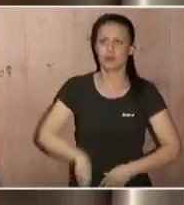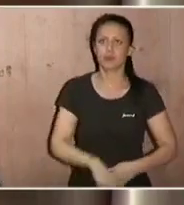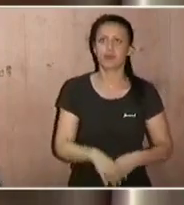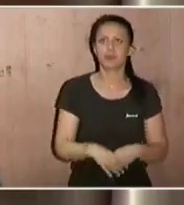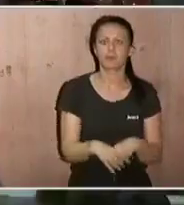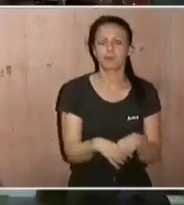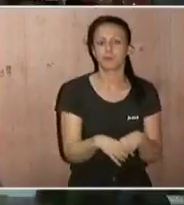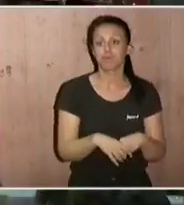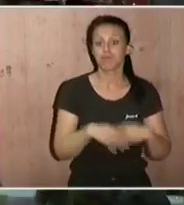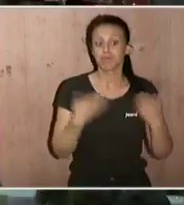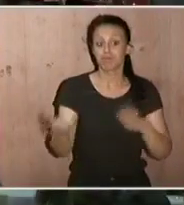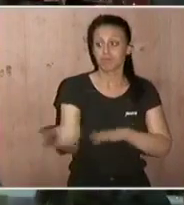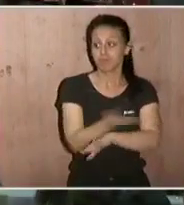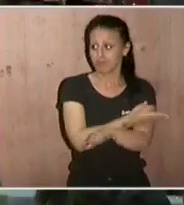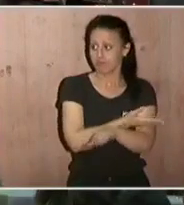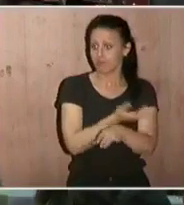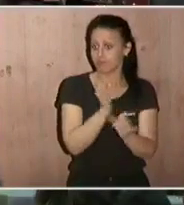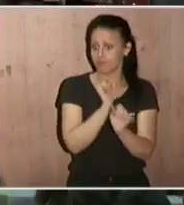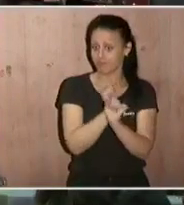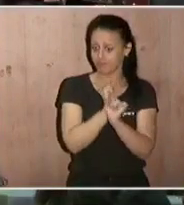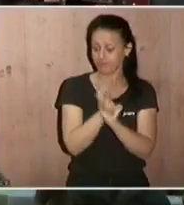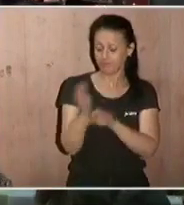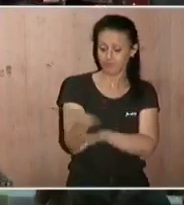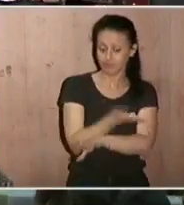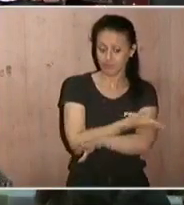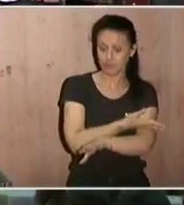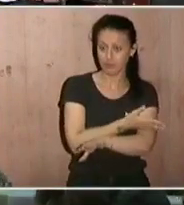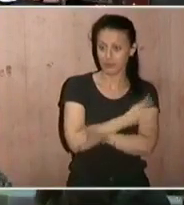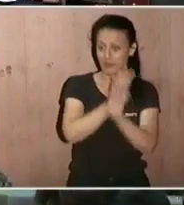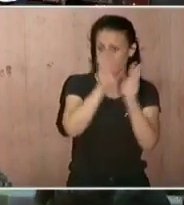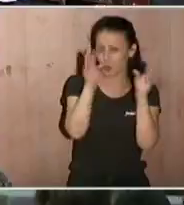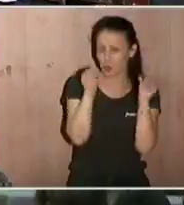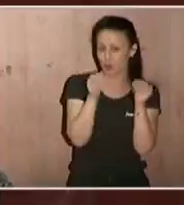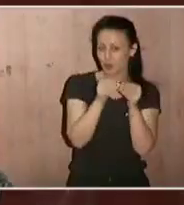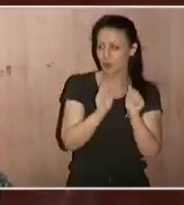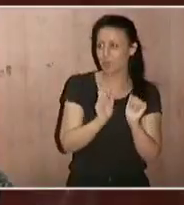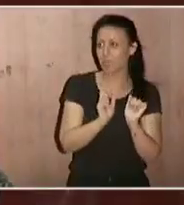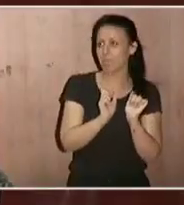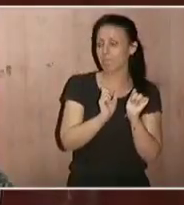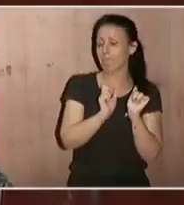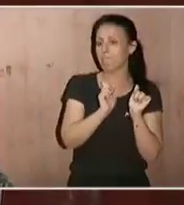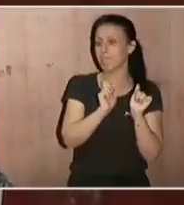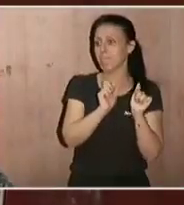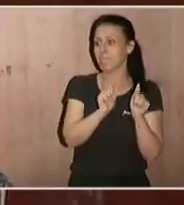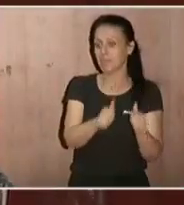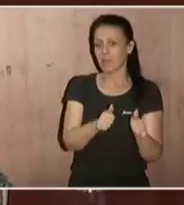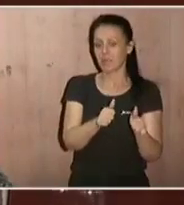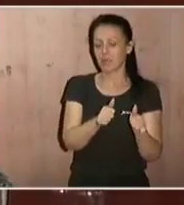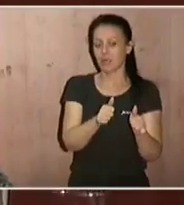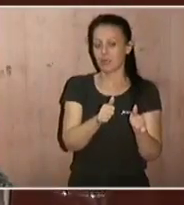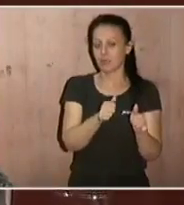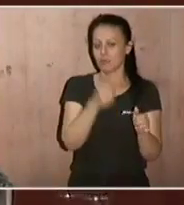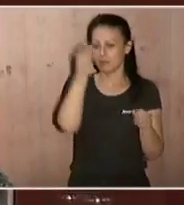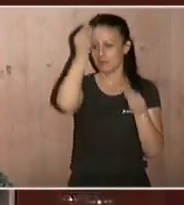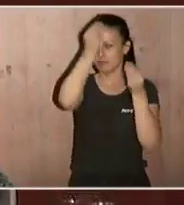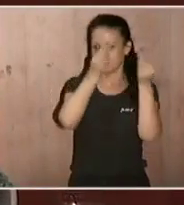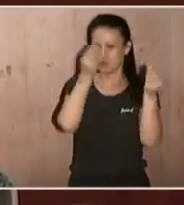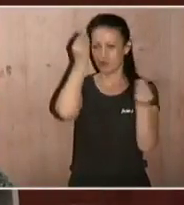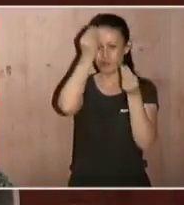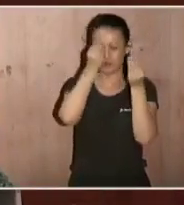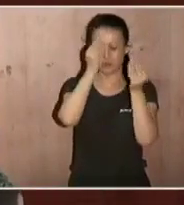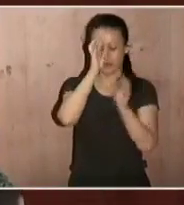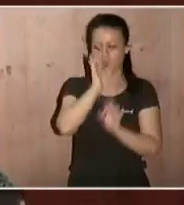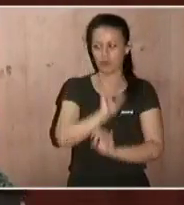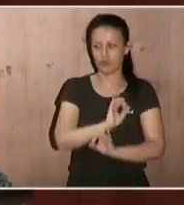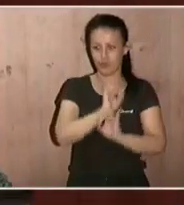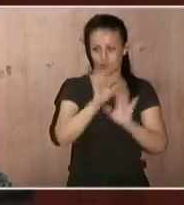y a esta tarea y a modo de introducción, adelanto las razones que sirven de fundamento y